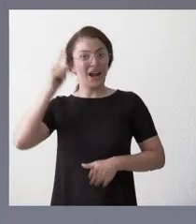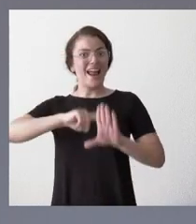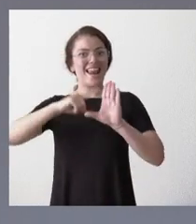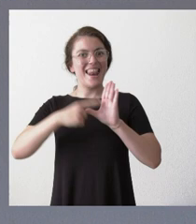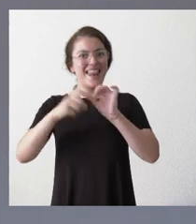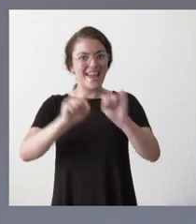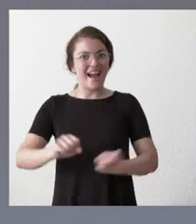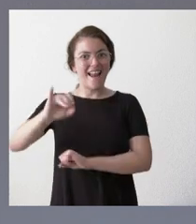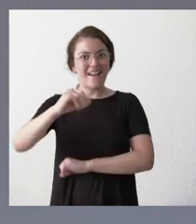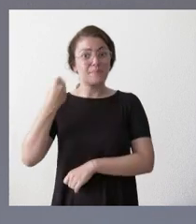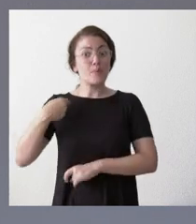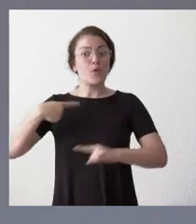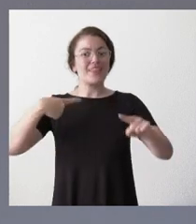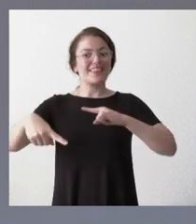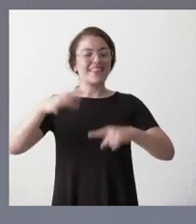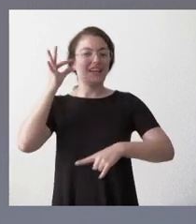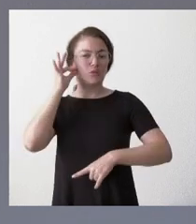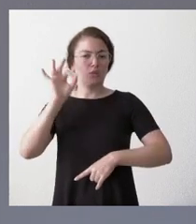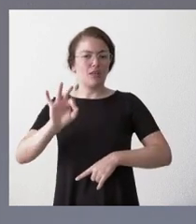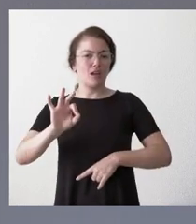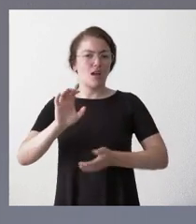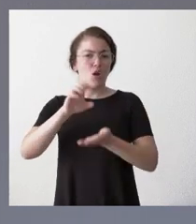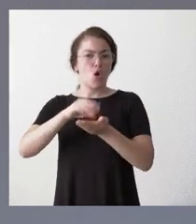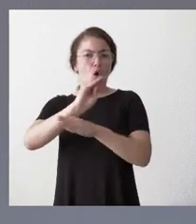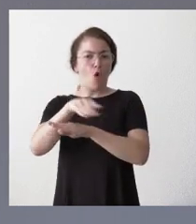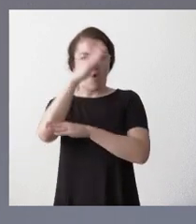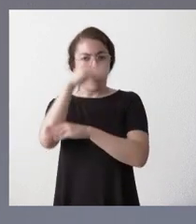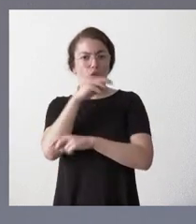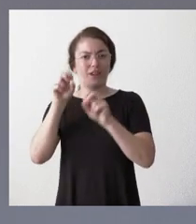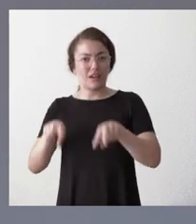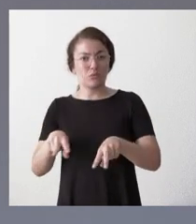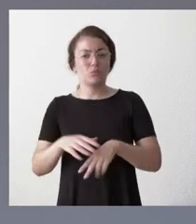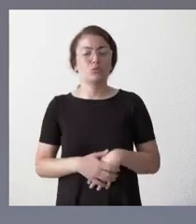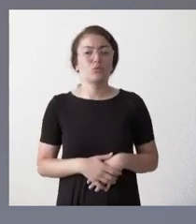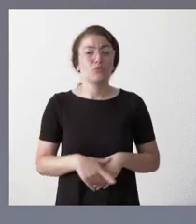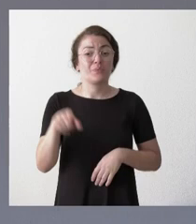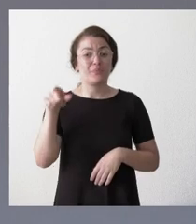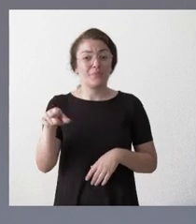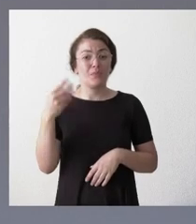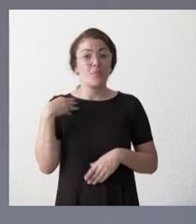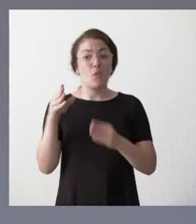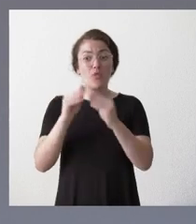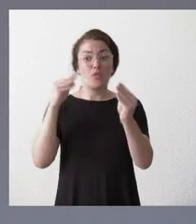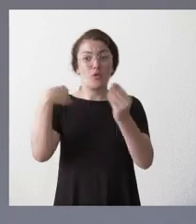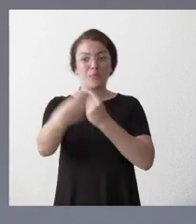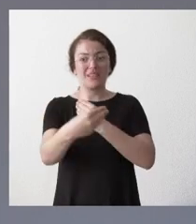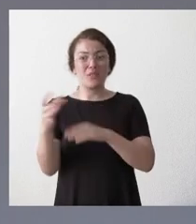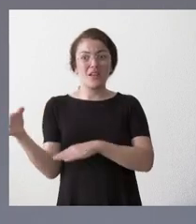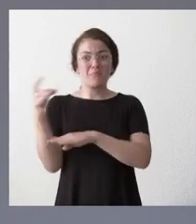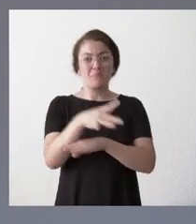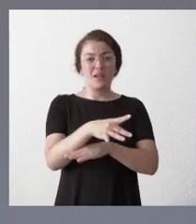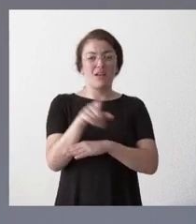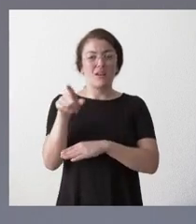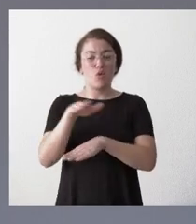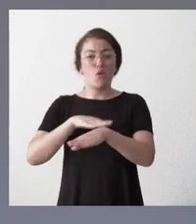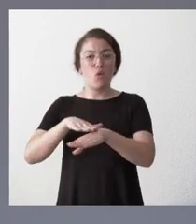la directora del orfanato, y venían con la documentación que enviaban desde el Gobierno ucraniano, en que nos indicaban